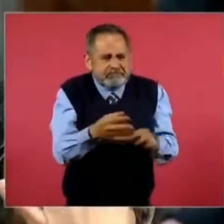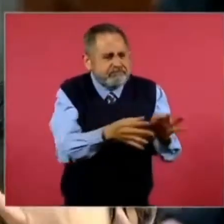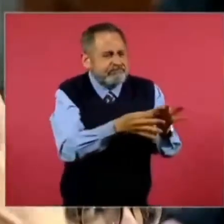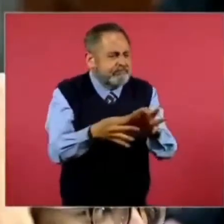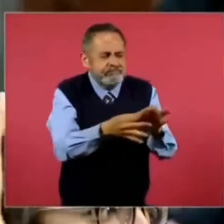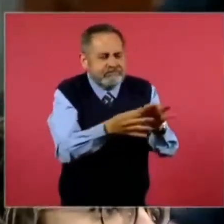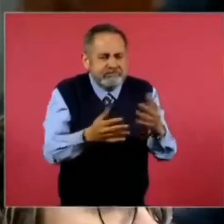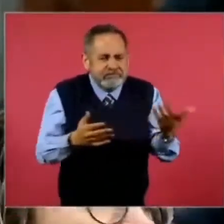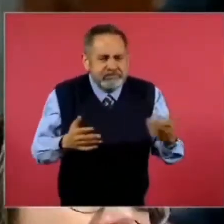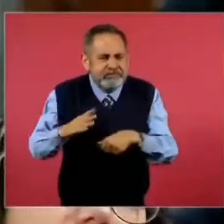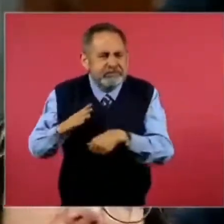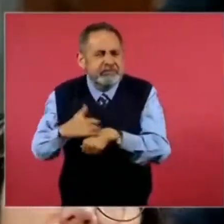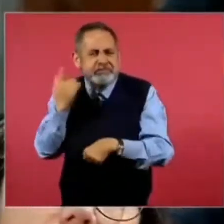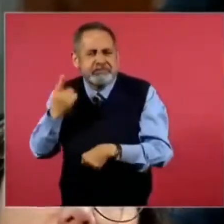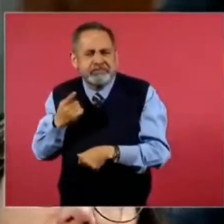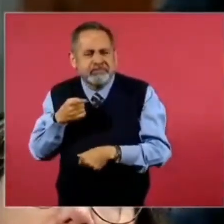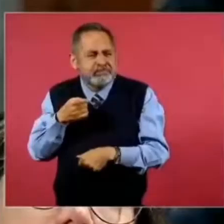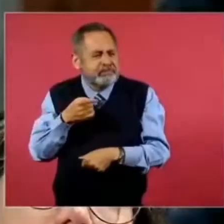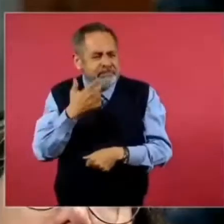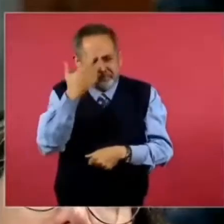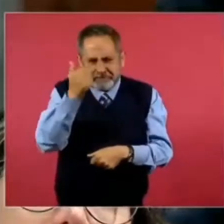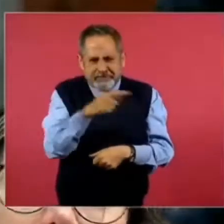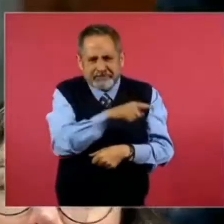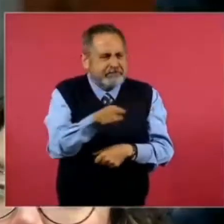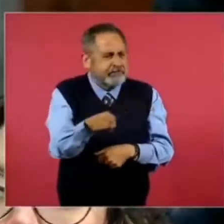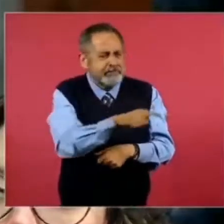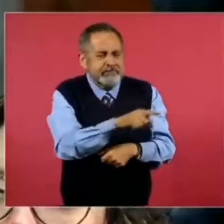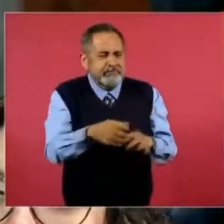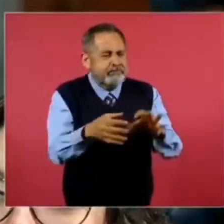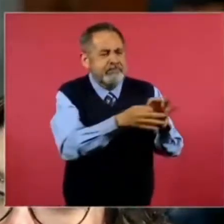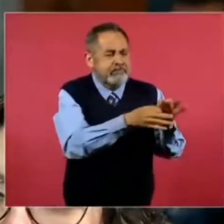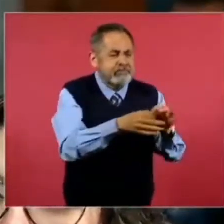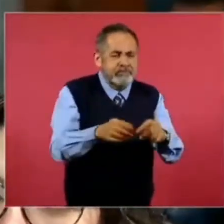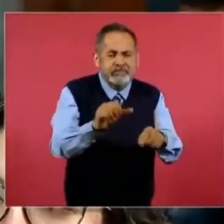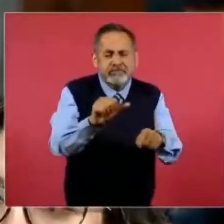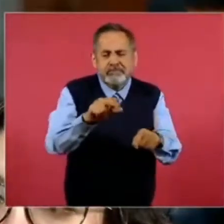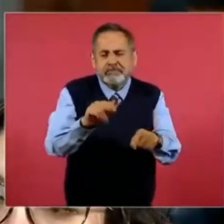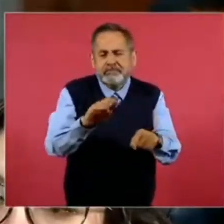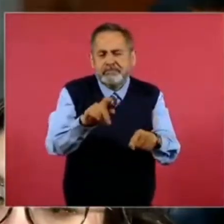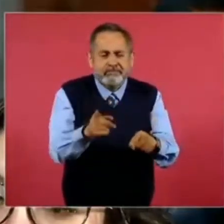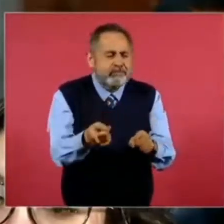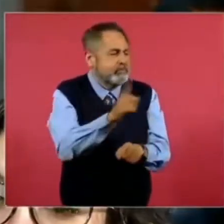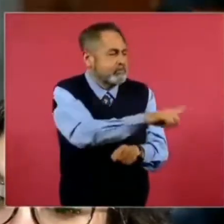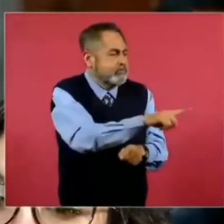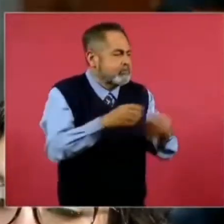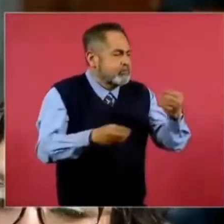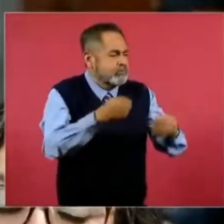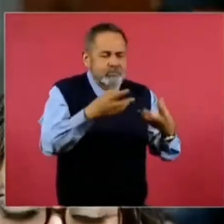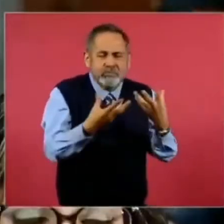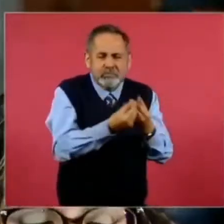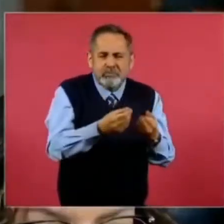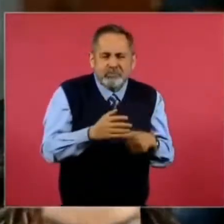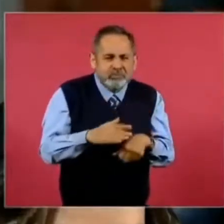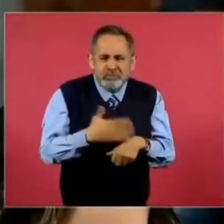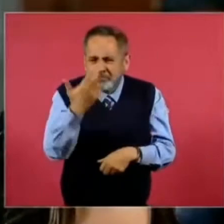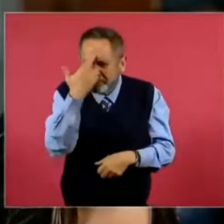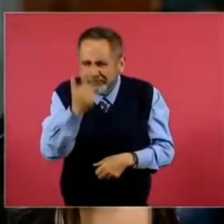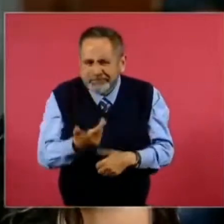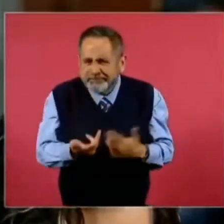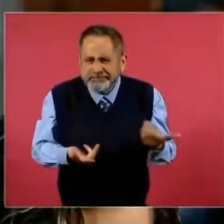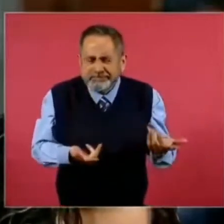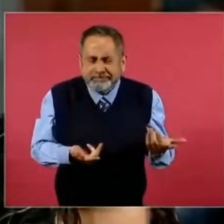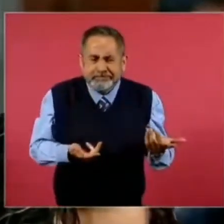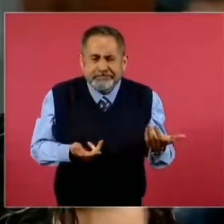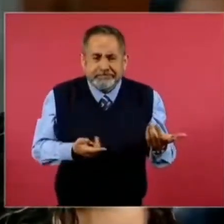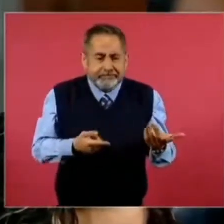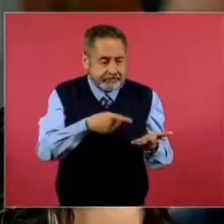vínculo tendría con este círculo, con este juez? Y bueno, pues el